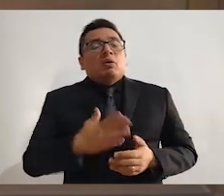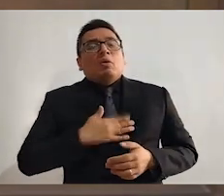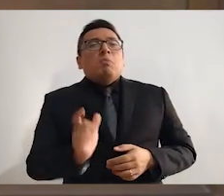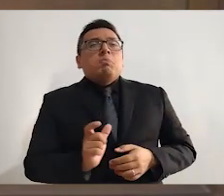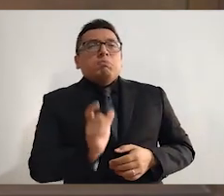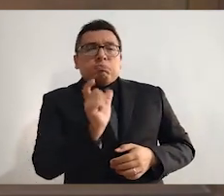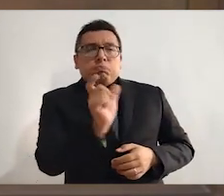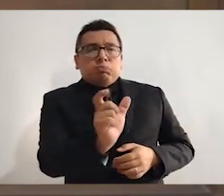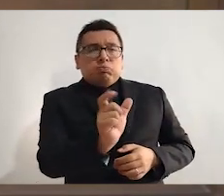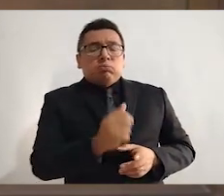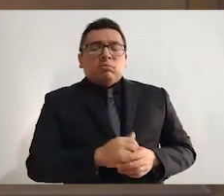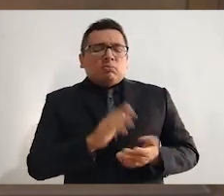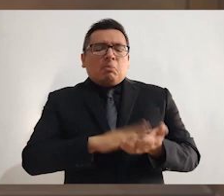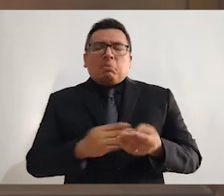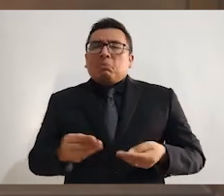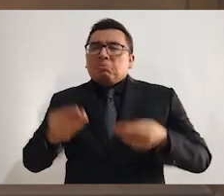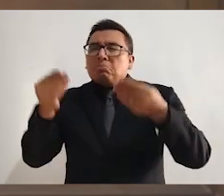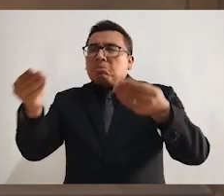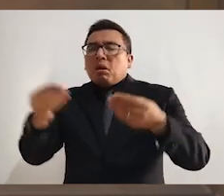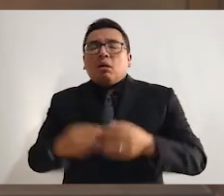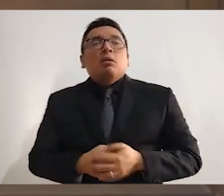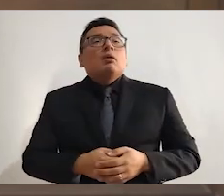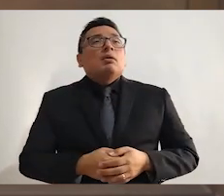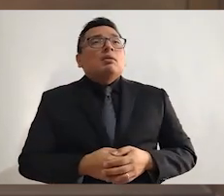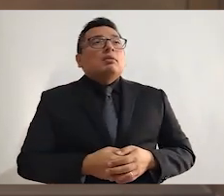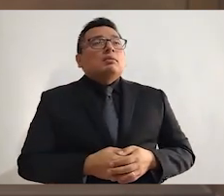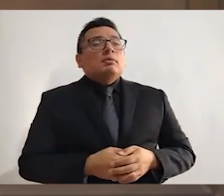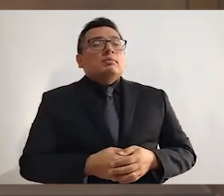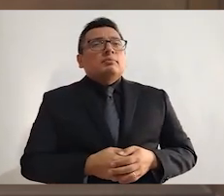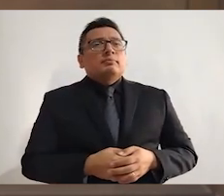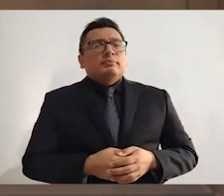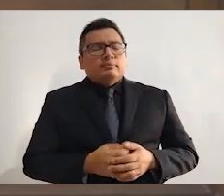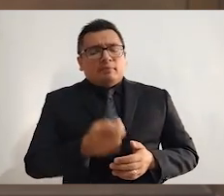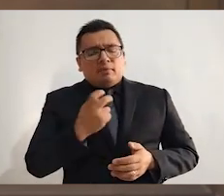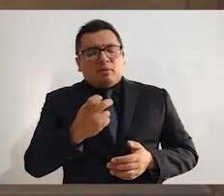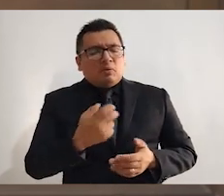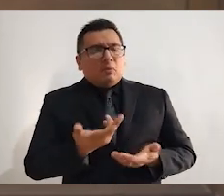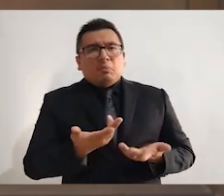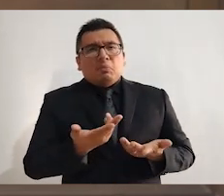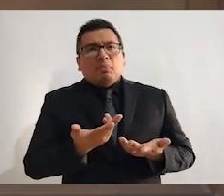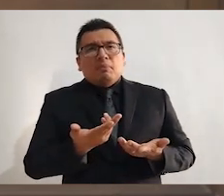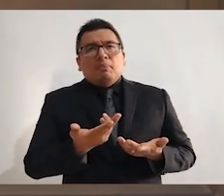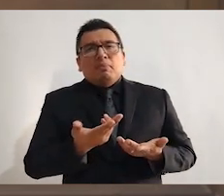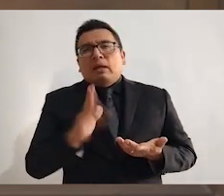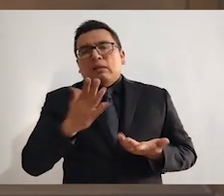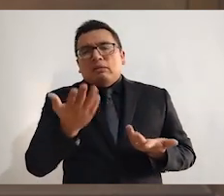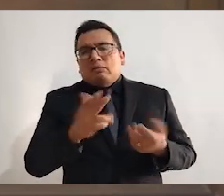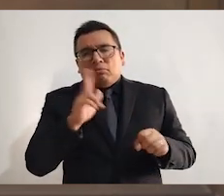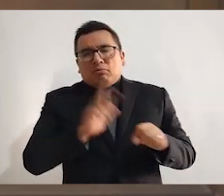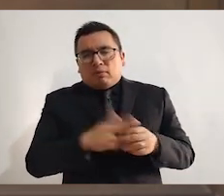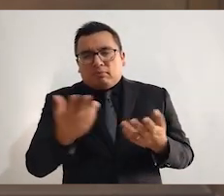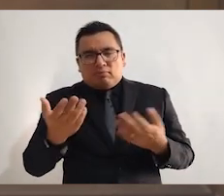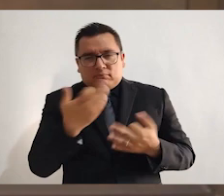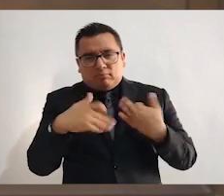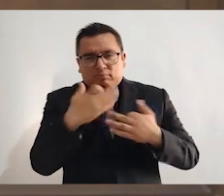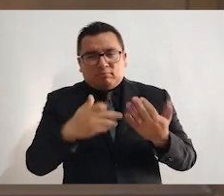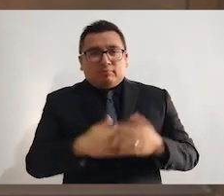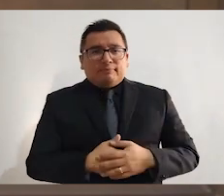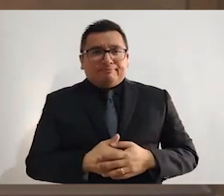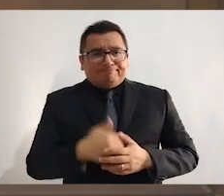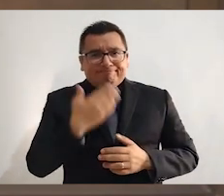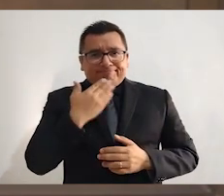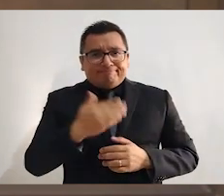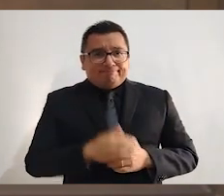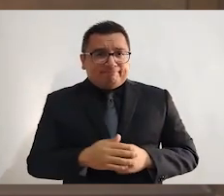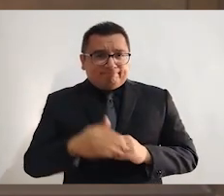su credencial, les entregan sus boletas, el procedimiento que se realiza con todas las personas. Perfecto,